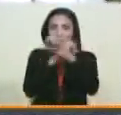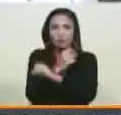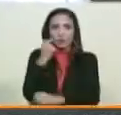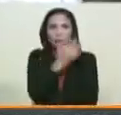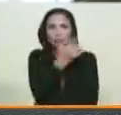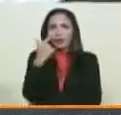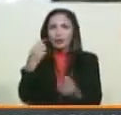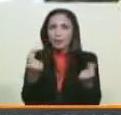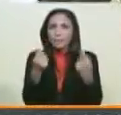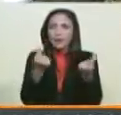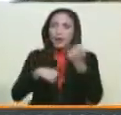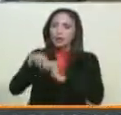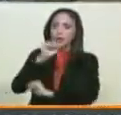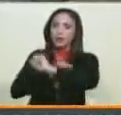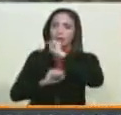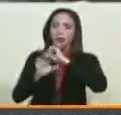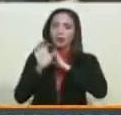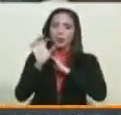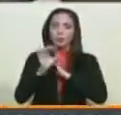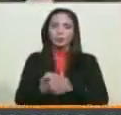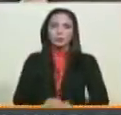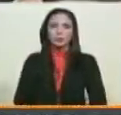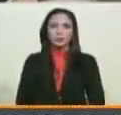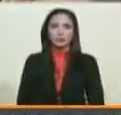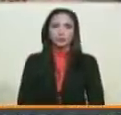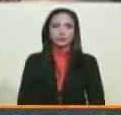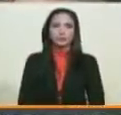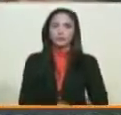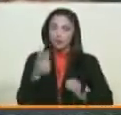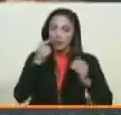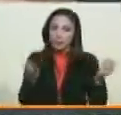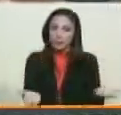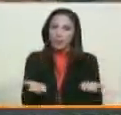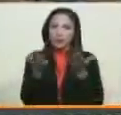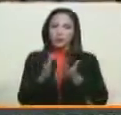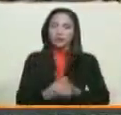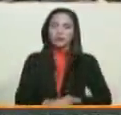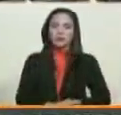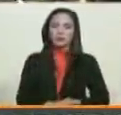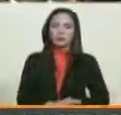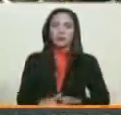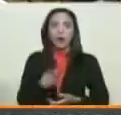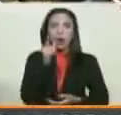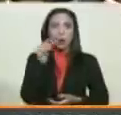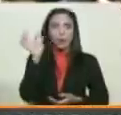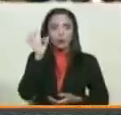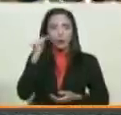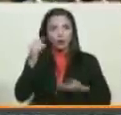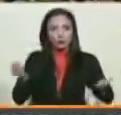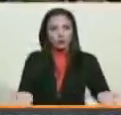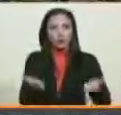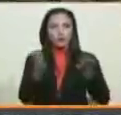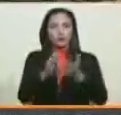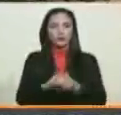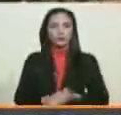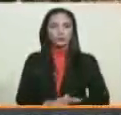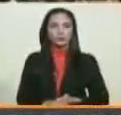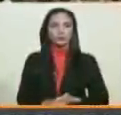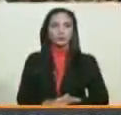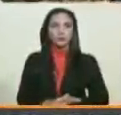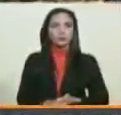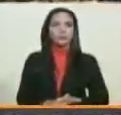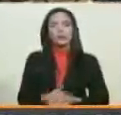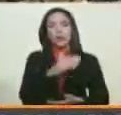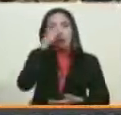están allí cuidando nuestro porvenir. Así que adelante, adelante hombres y mujeres de armas, adelante